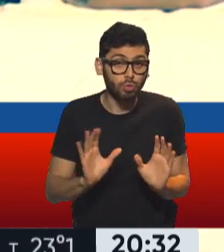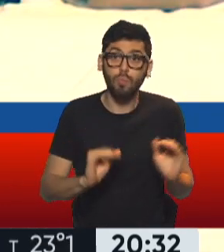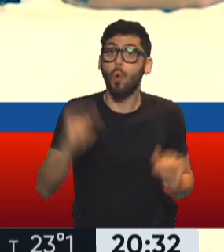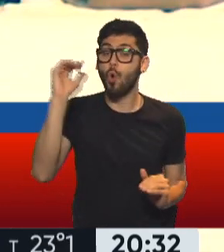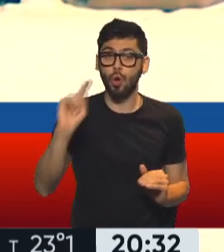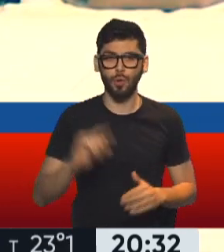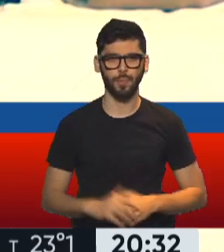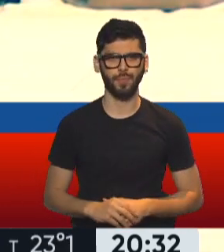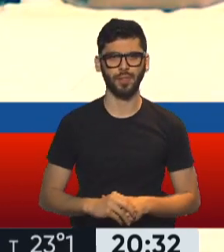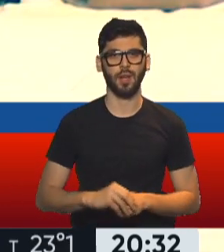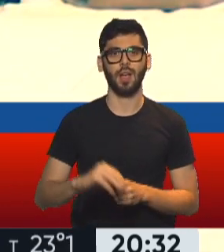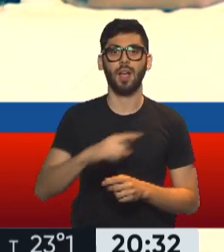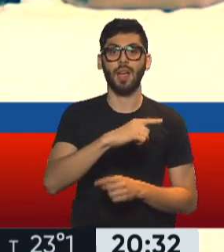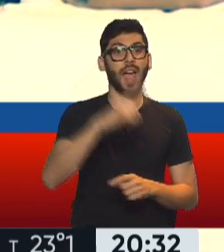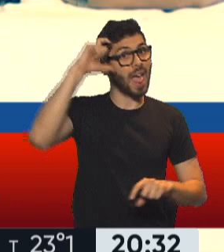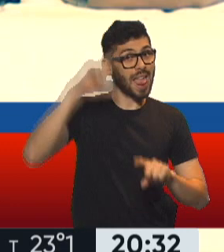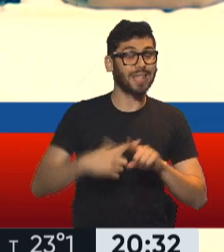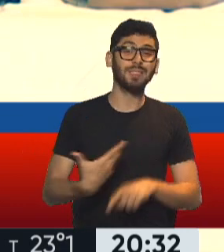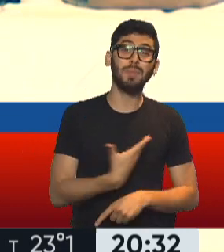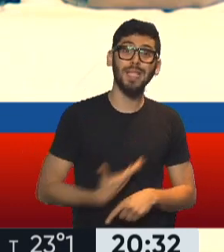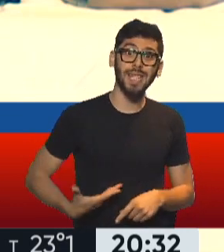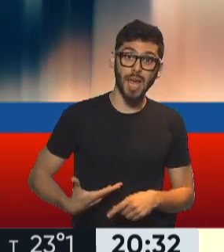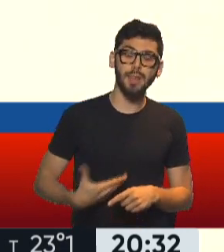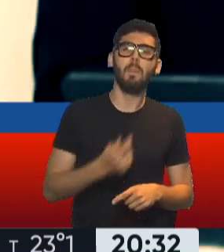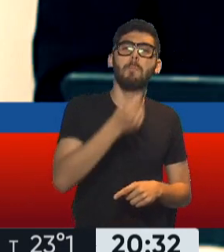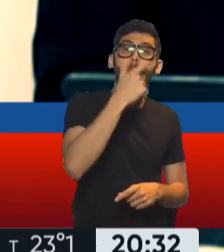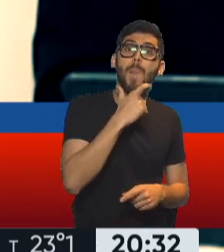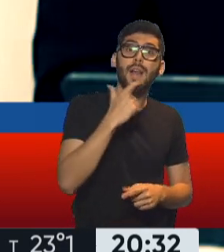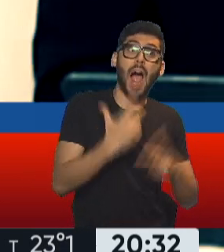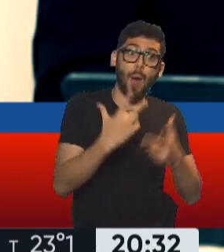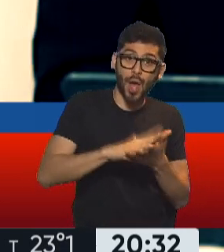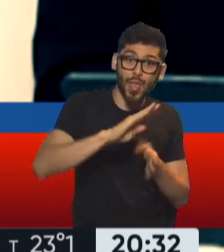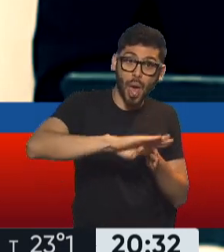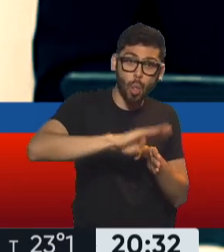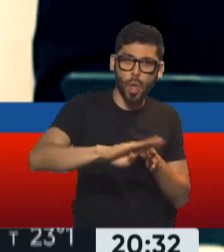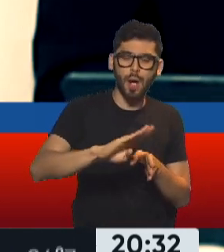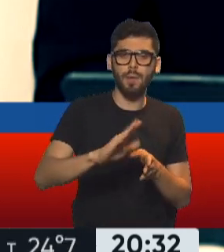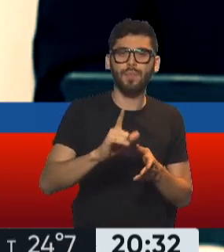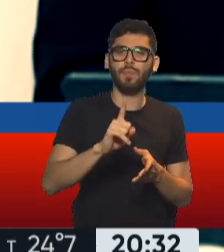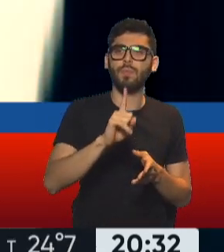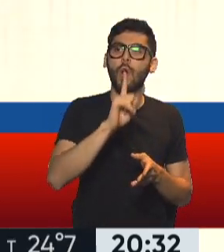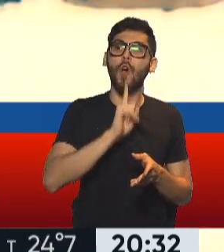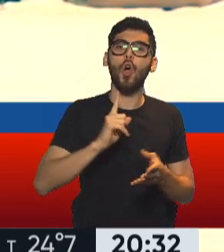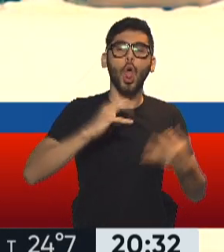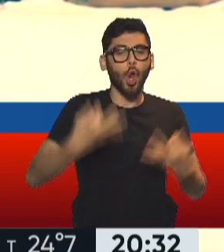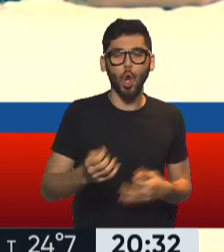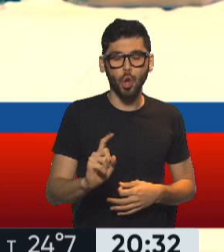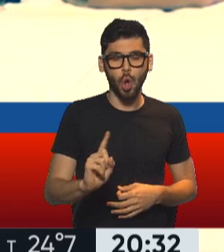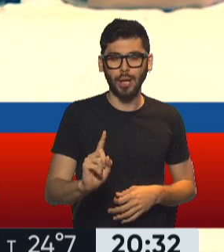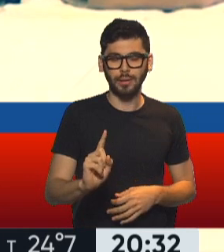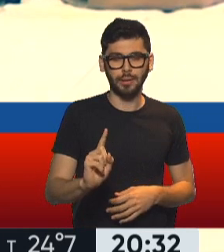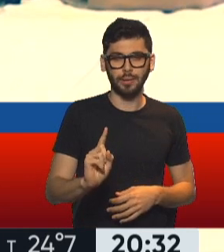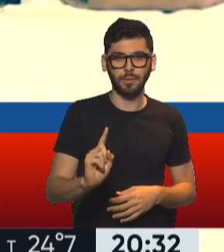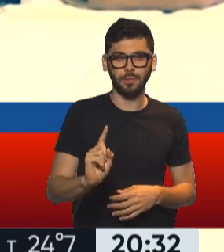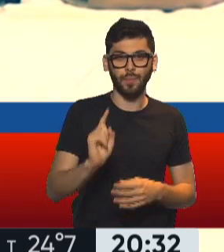el endeudamiento que hace el expresidente Macri carece de seriedad y de dignidad. Quienes hacen